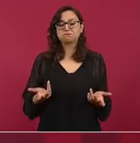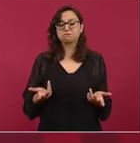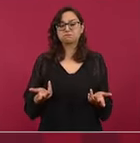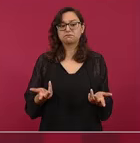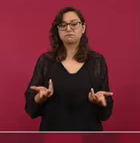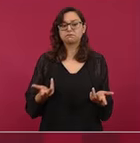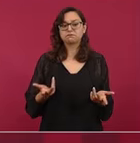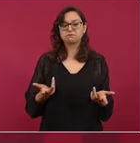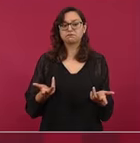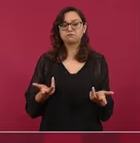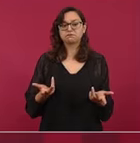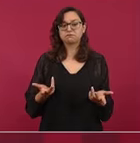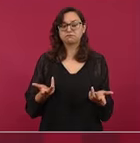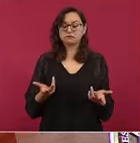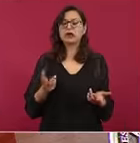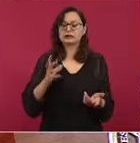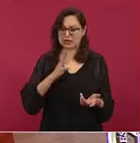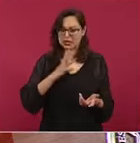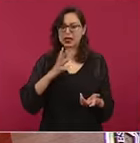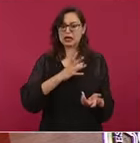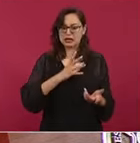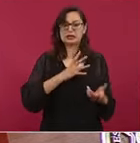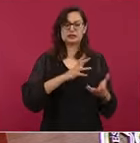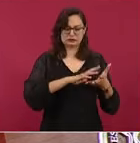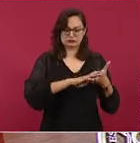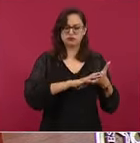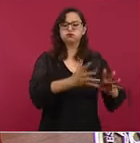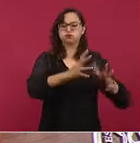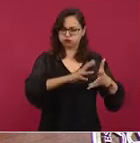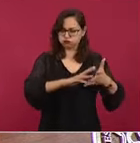la violencia está